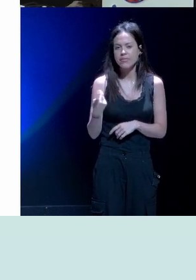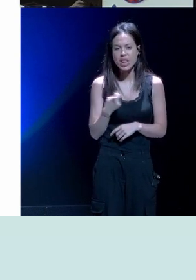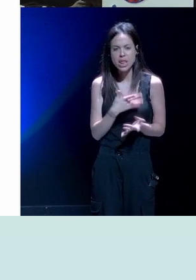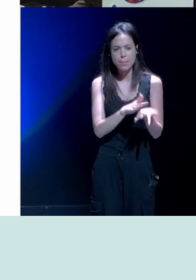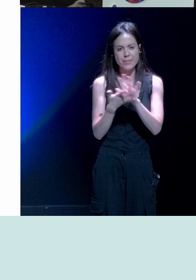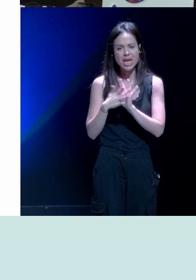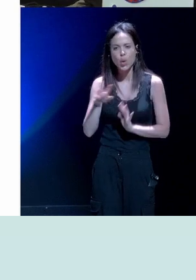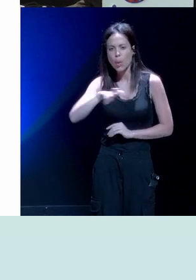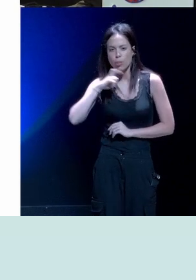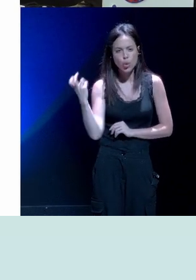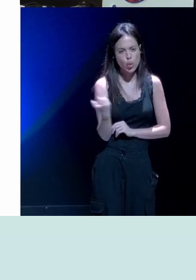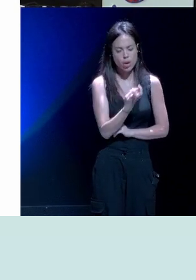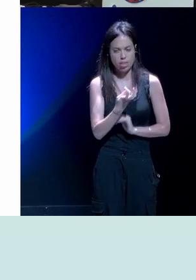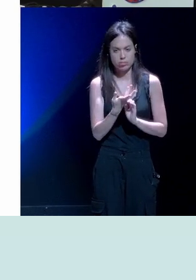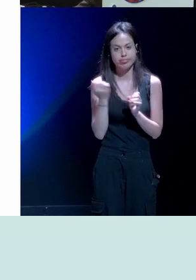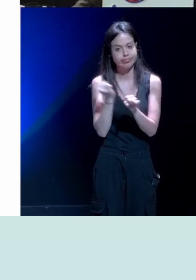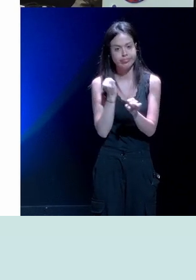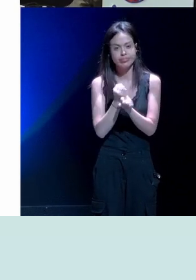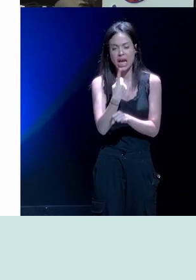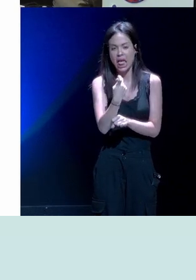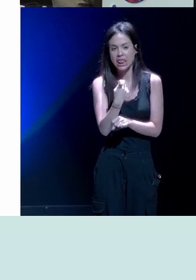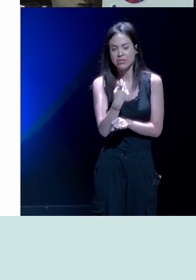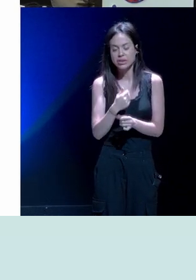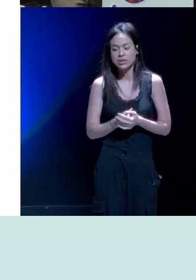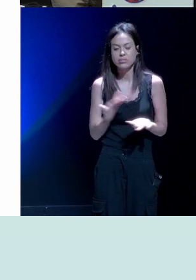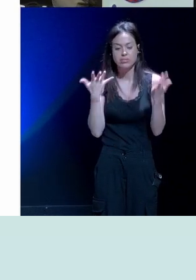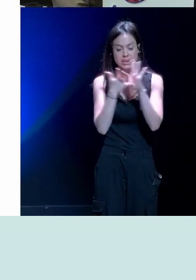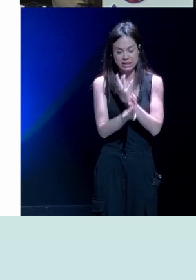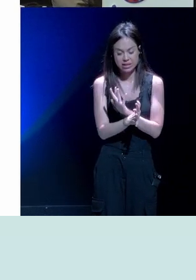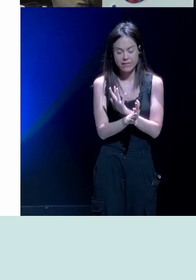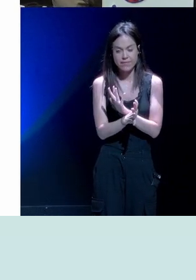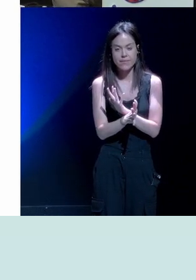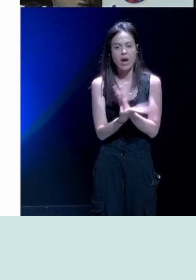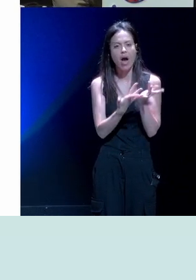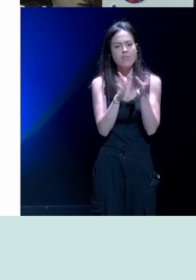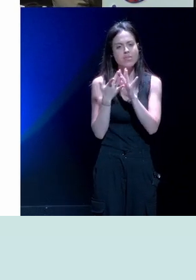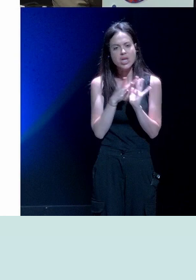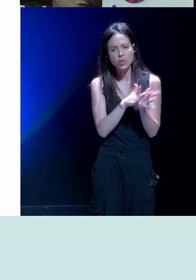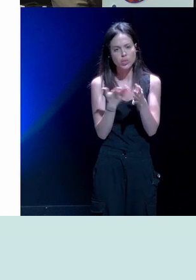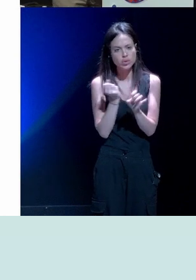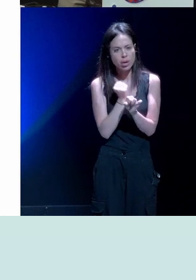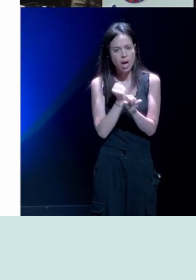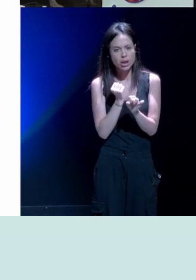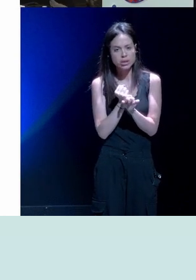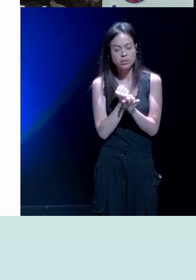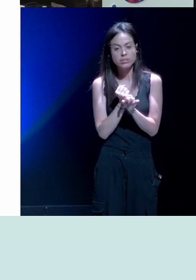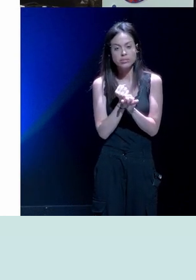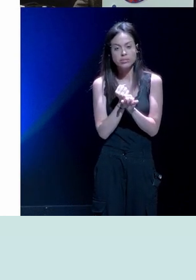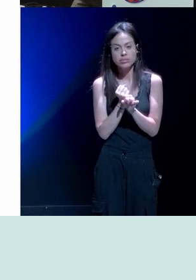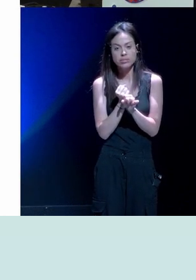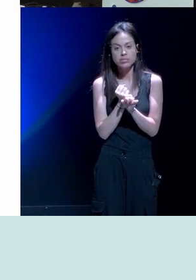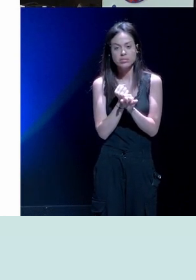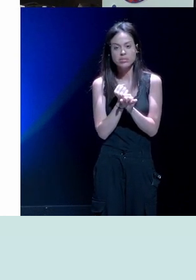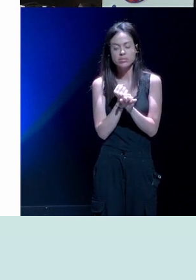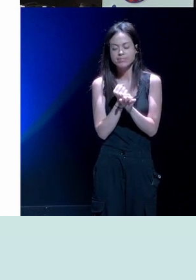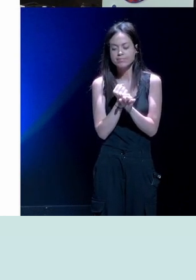vínculos. Es trabajar en ese cruce entre los vínculos sin dar más